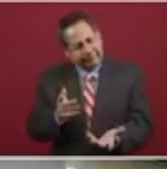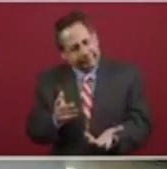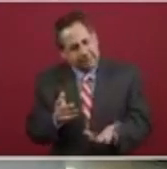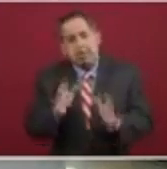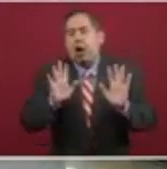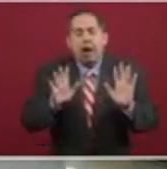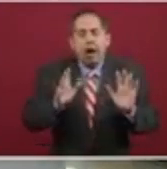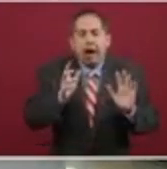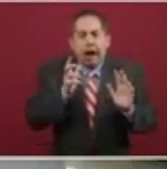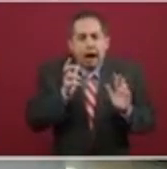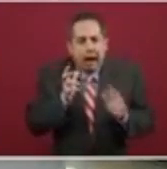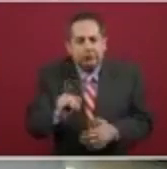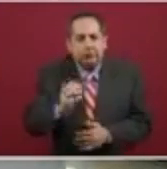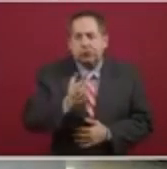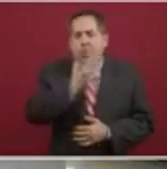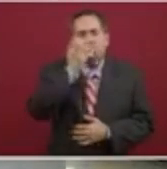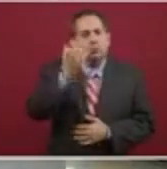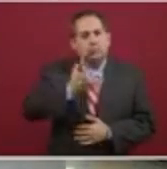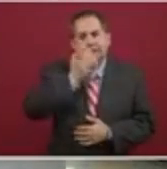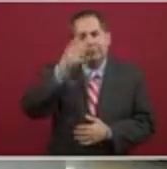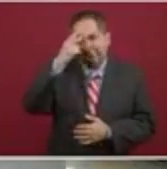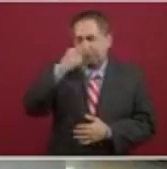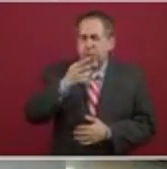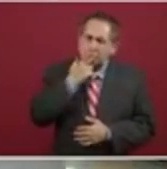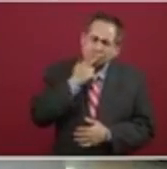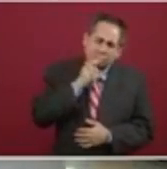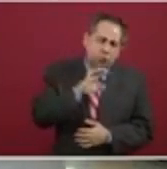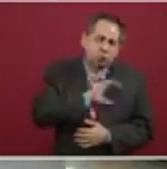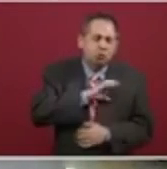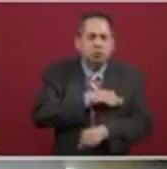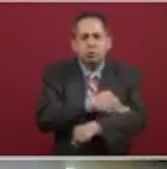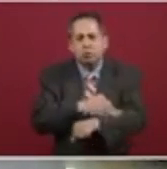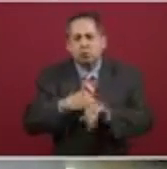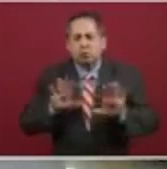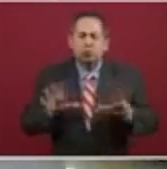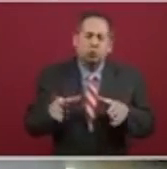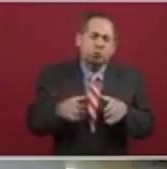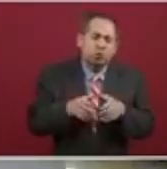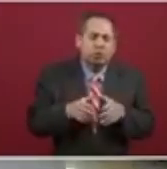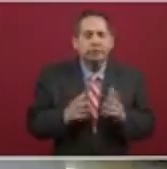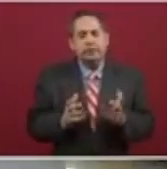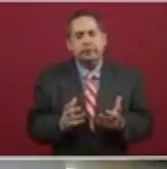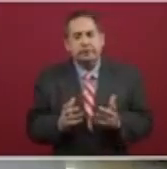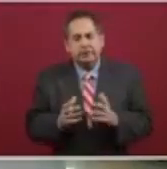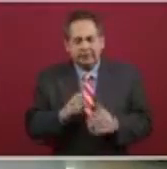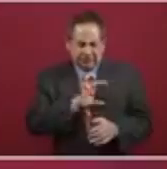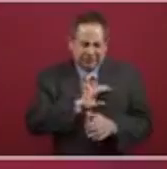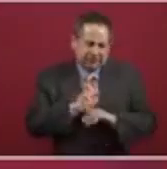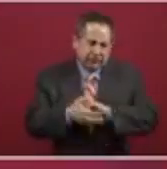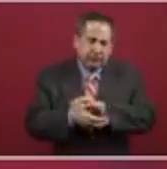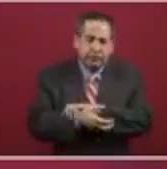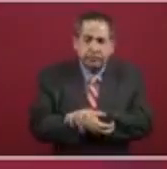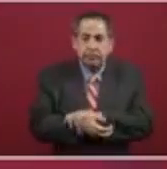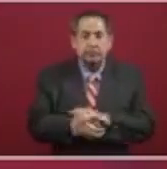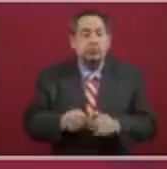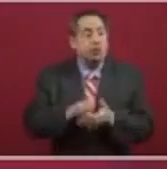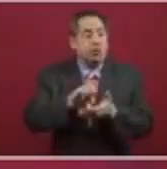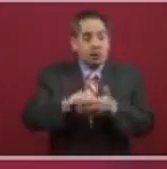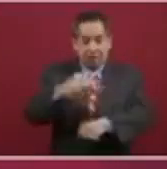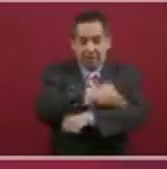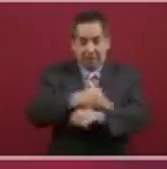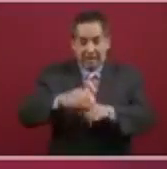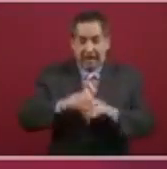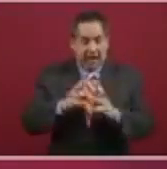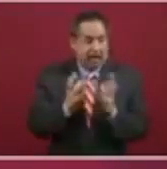nuestras tradiciones y mucha fraternidad. Si le va mal a un miembro de la